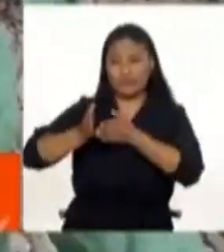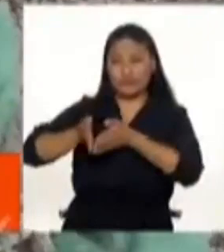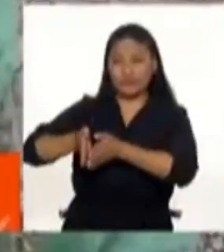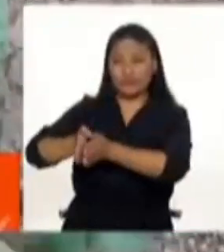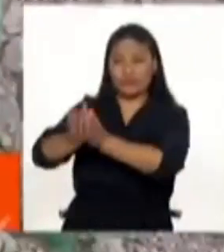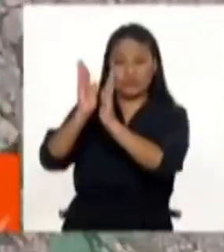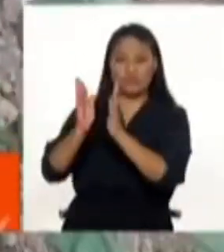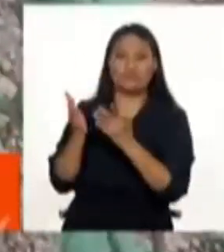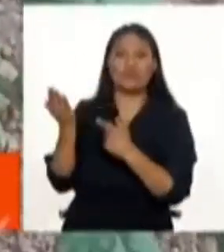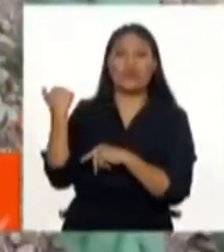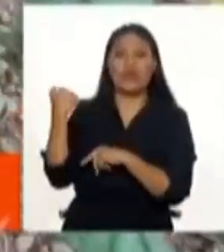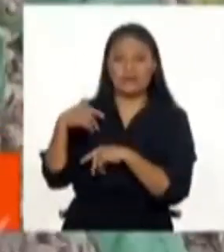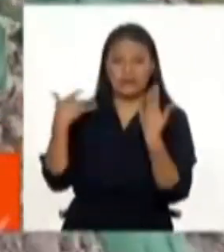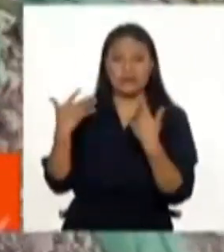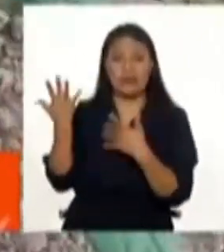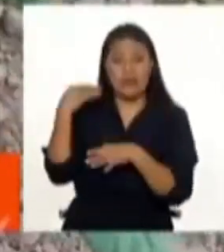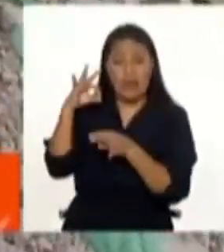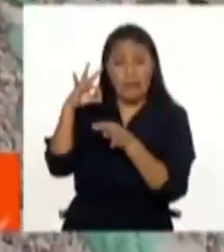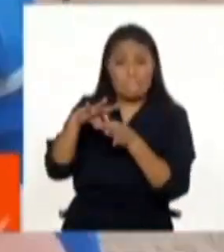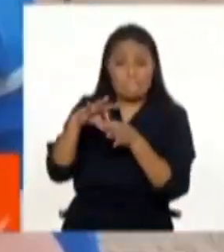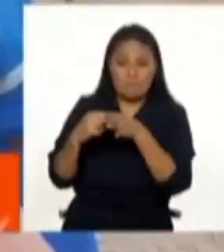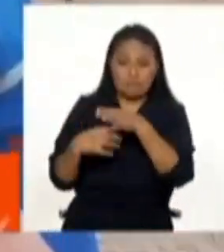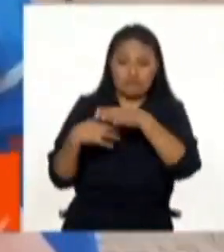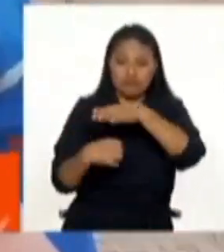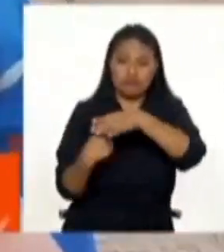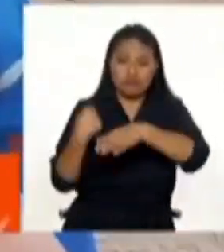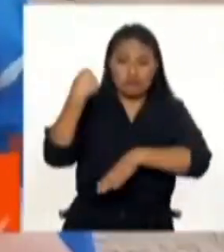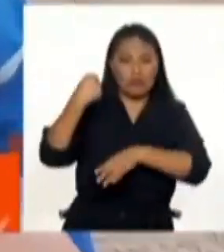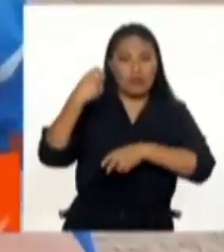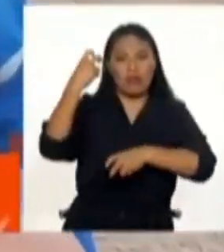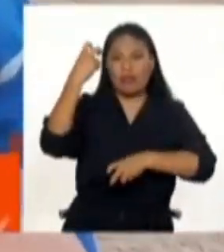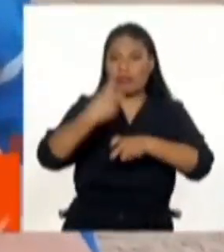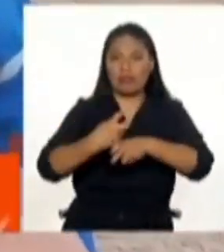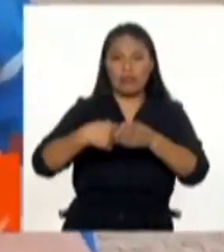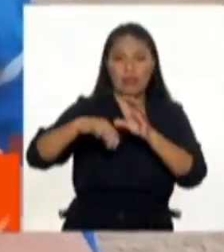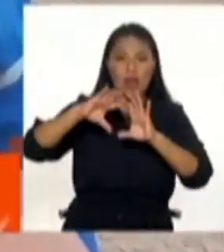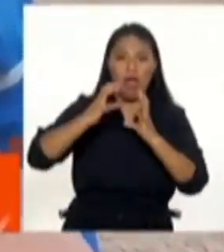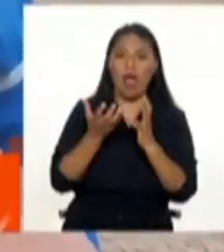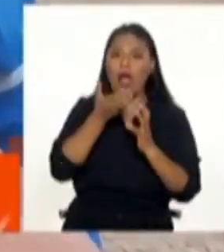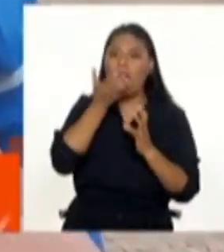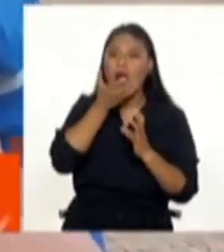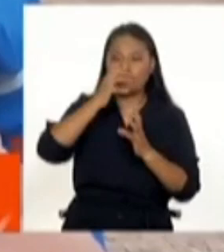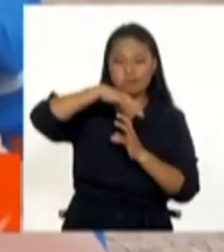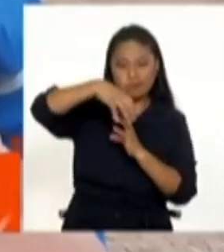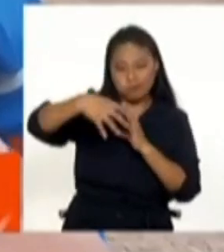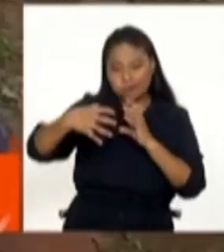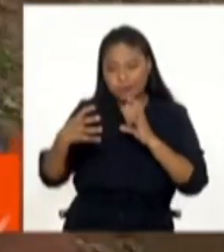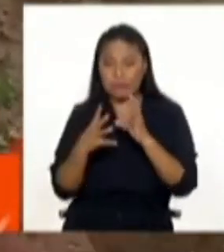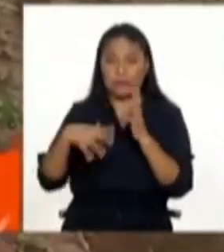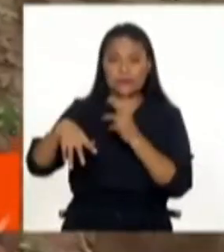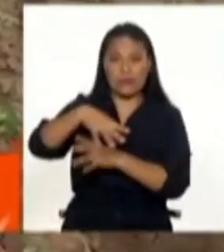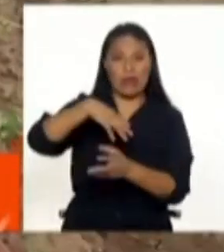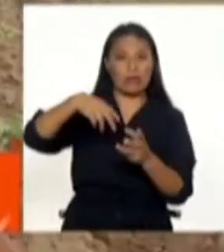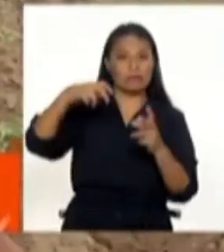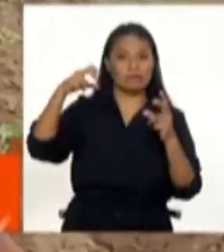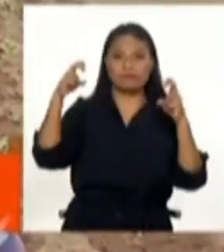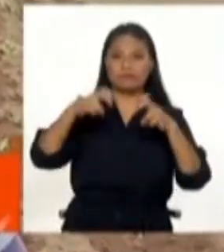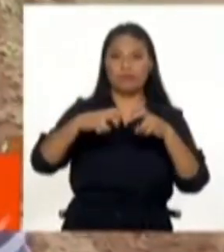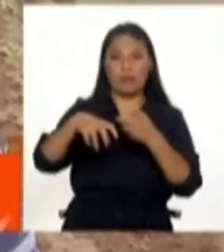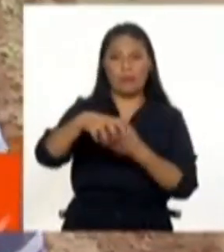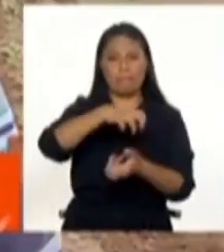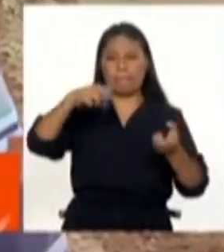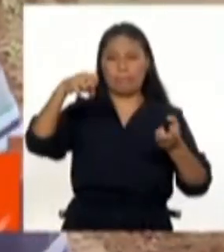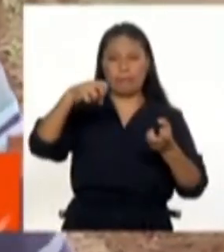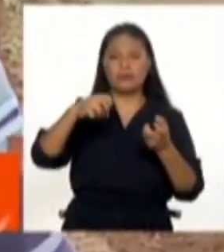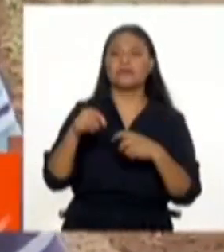milenario tubérculo que está siendo afectado por el cambio climático. Se lo venimos diciendo desde el inicio del programa. Cuando hablamos de